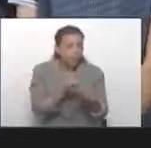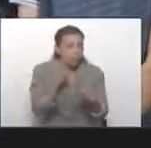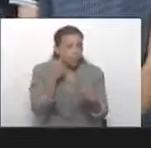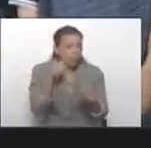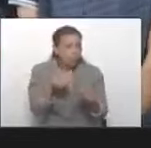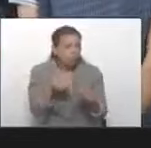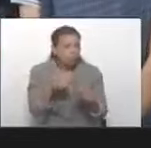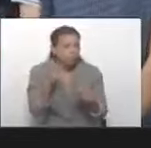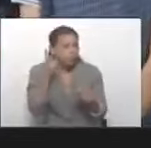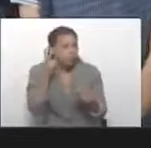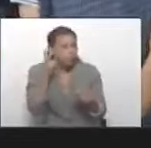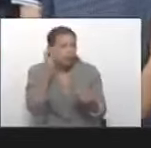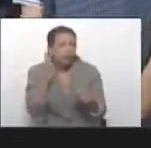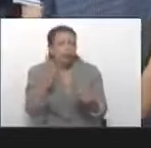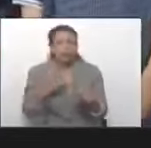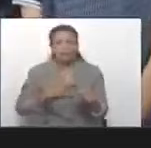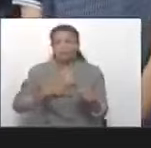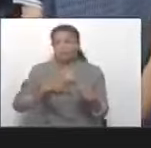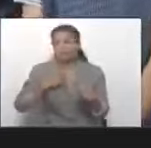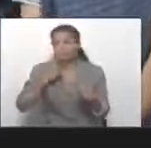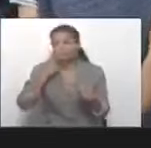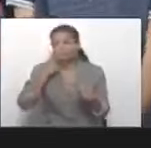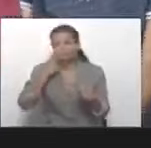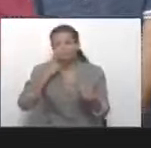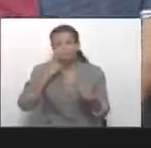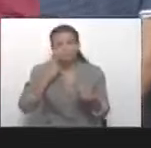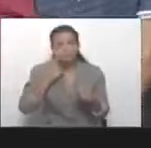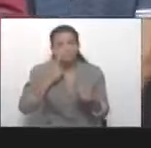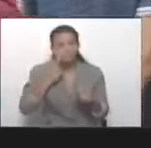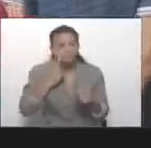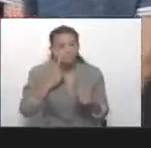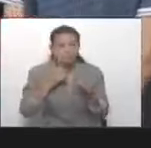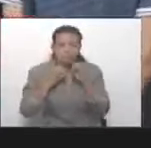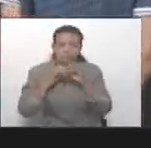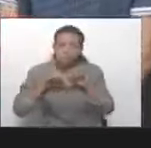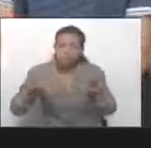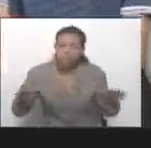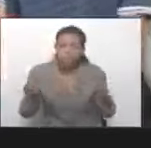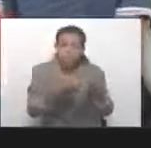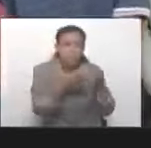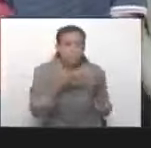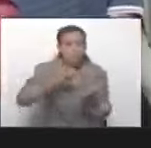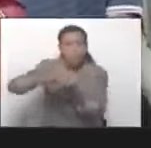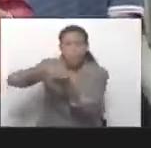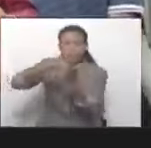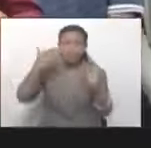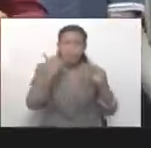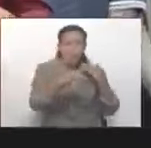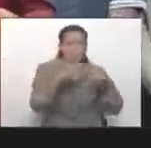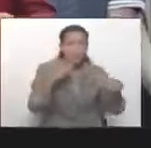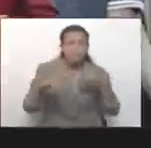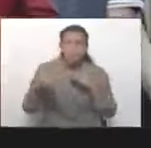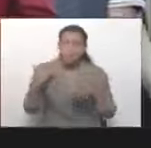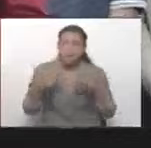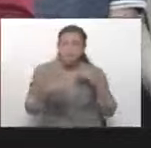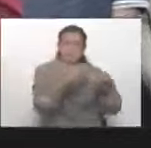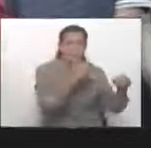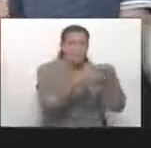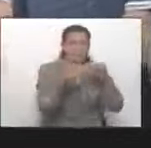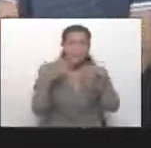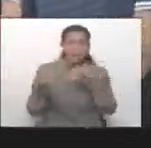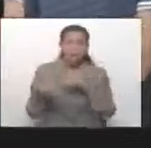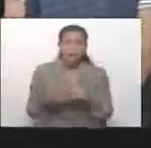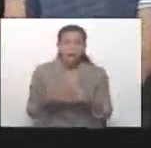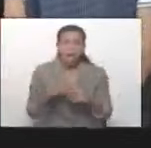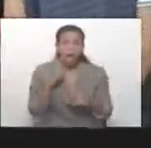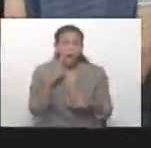escuché. Bueno, lloré. Y yo se la envié a medio mundo, a todos los grupos de WhatsApp que yo tengo. Ra, ra, ra, ra, ra.